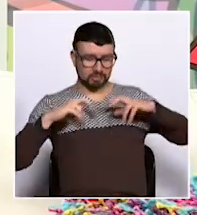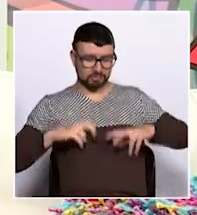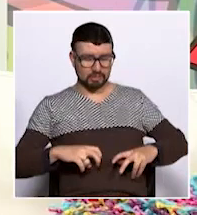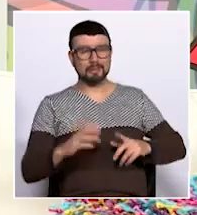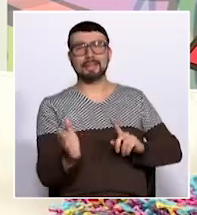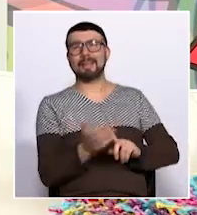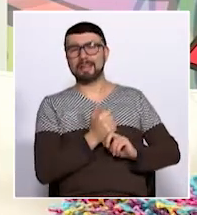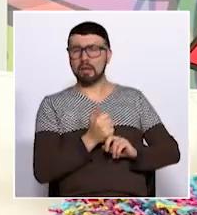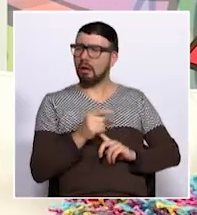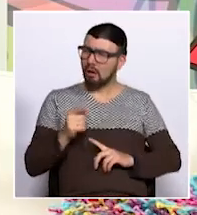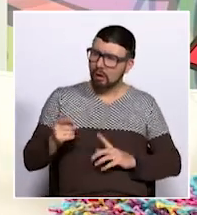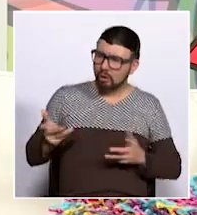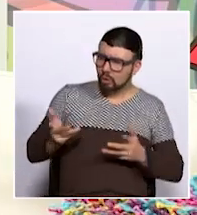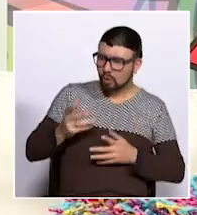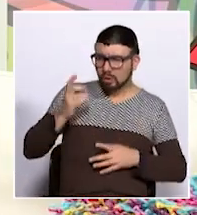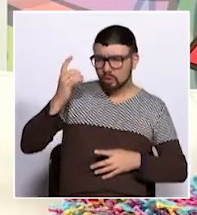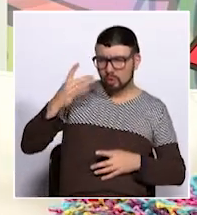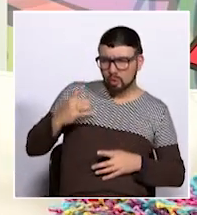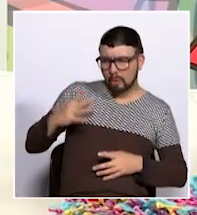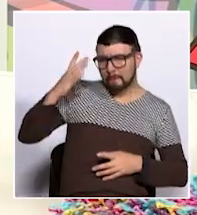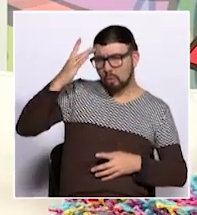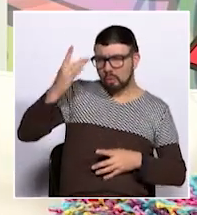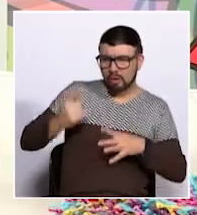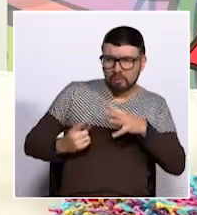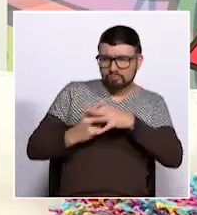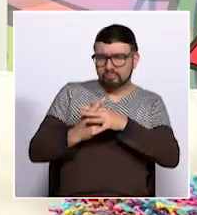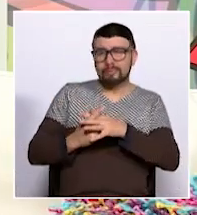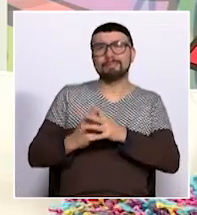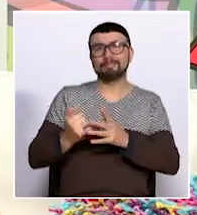poder realizar un excelente tratamiento.